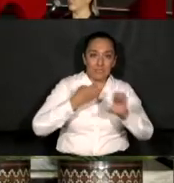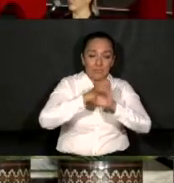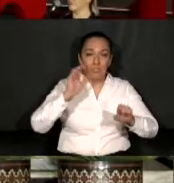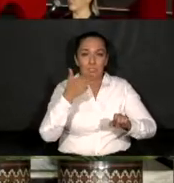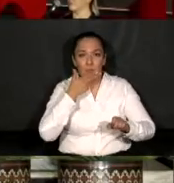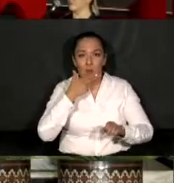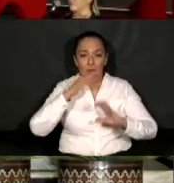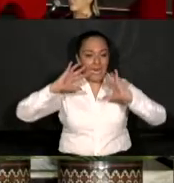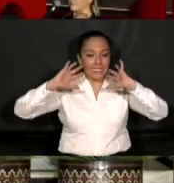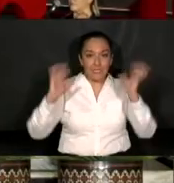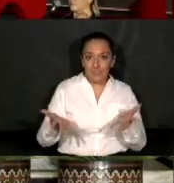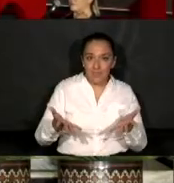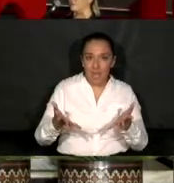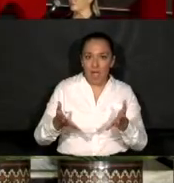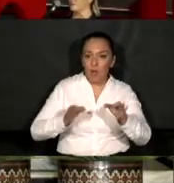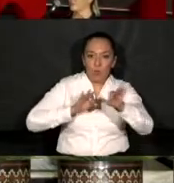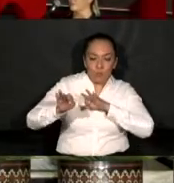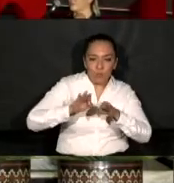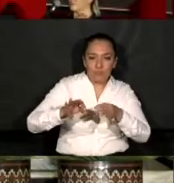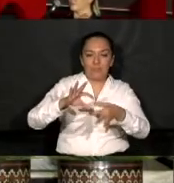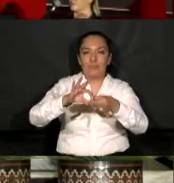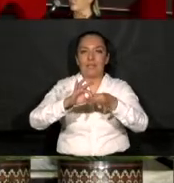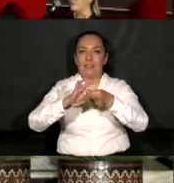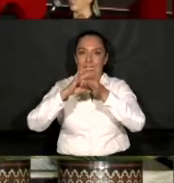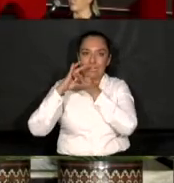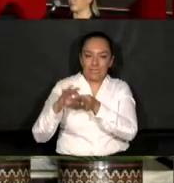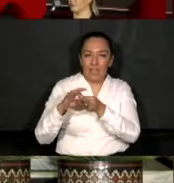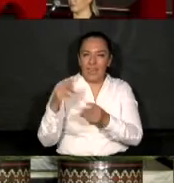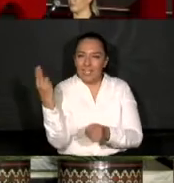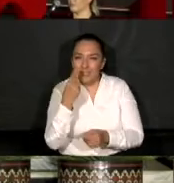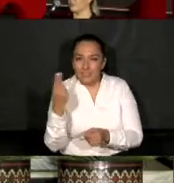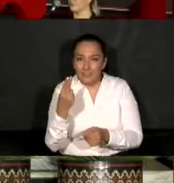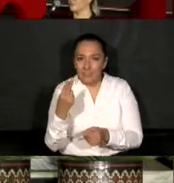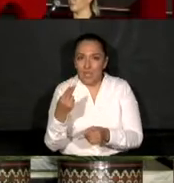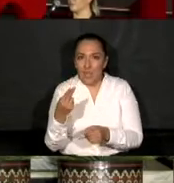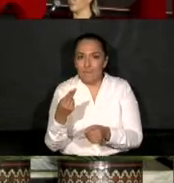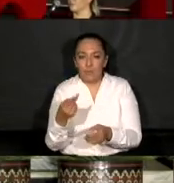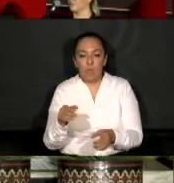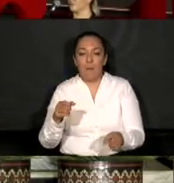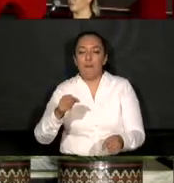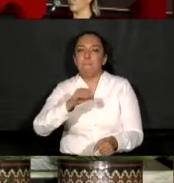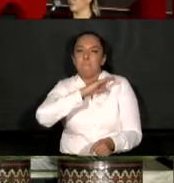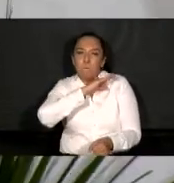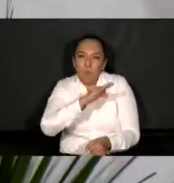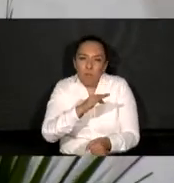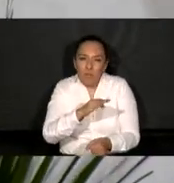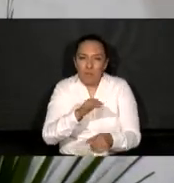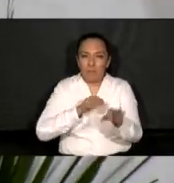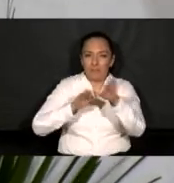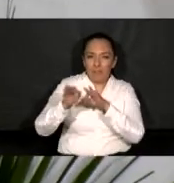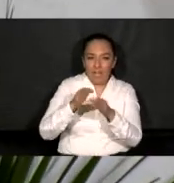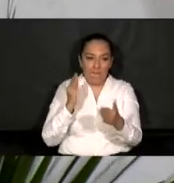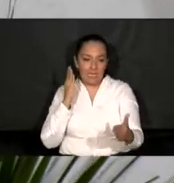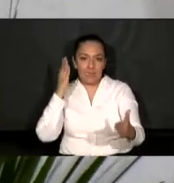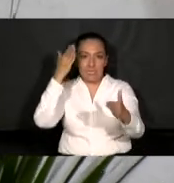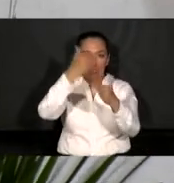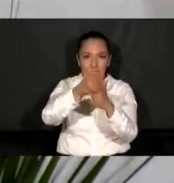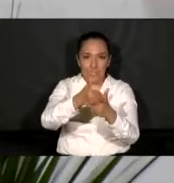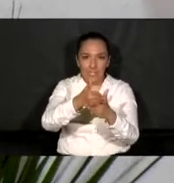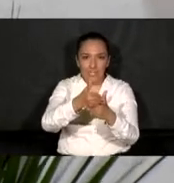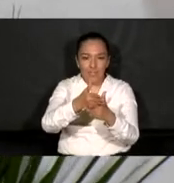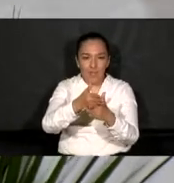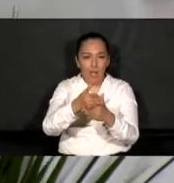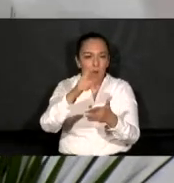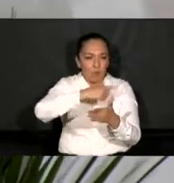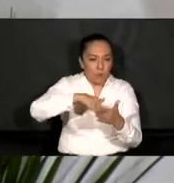es hora de poner manos a la obra, de remangarnos la camisa, de ir a los lugares donde está el dolor de